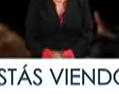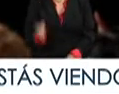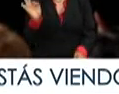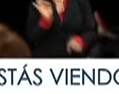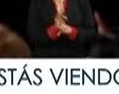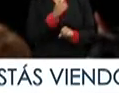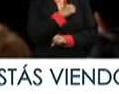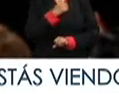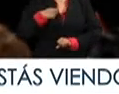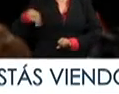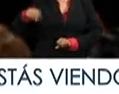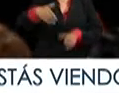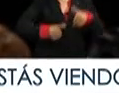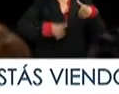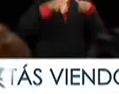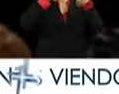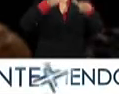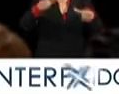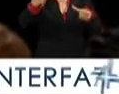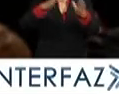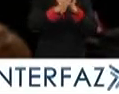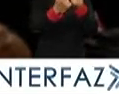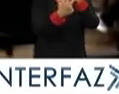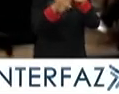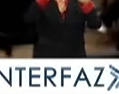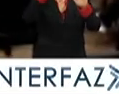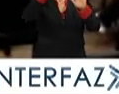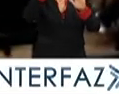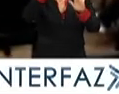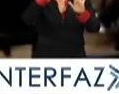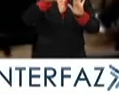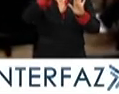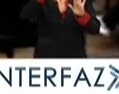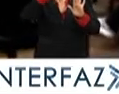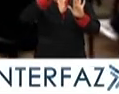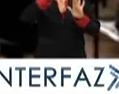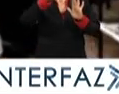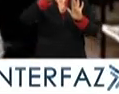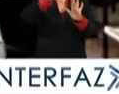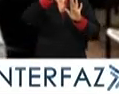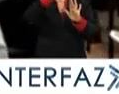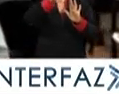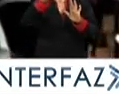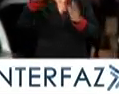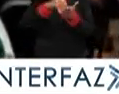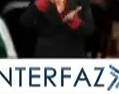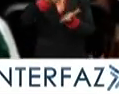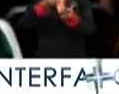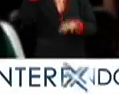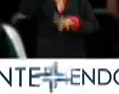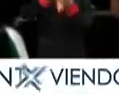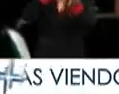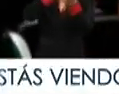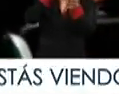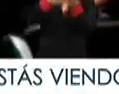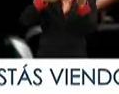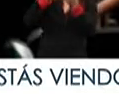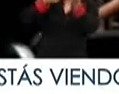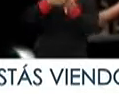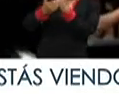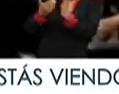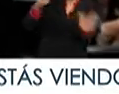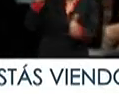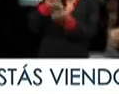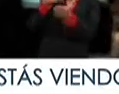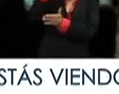Reforzando el compromiso con el teatro, se presentó el libro Dramaturgia de Saltillo, el cual compila los relatos producto del taller de dramaturgia impartido